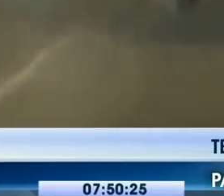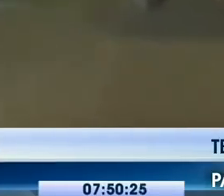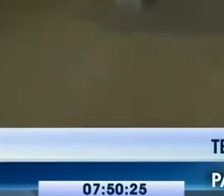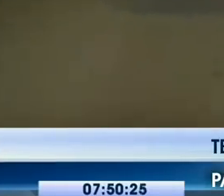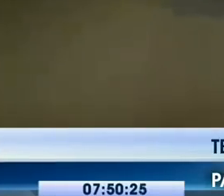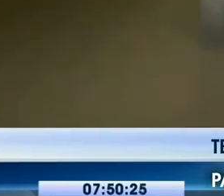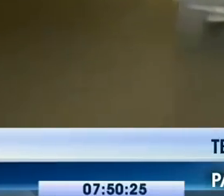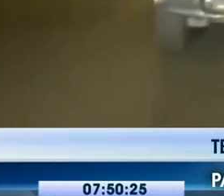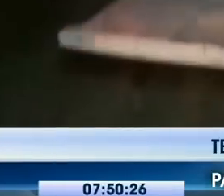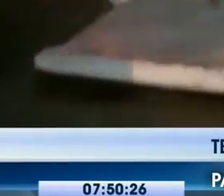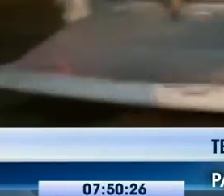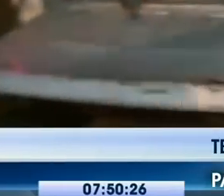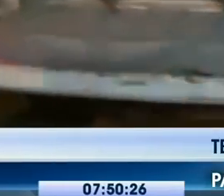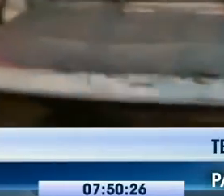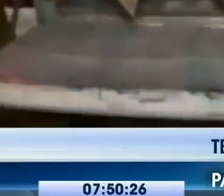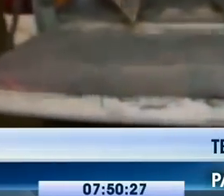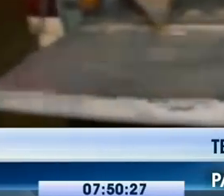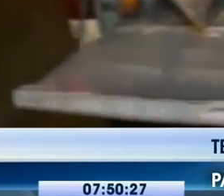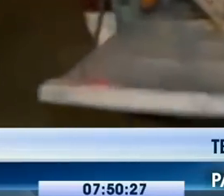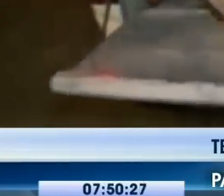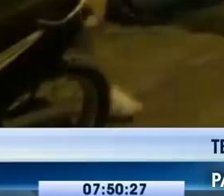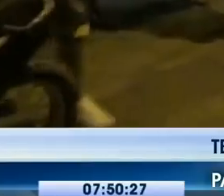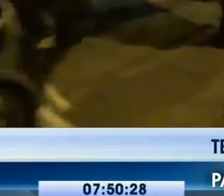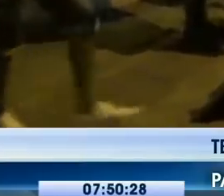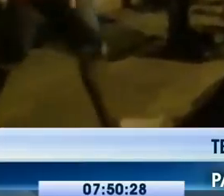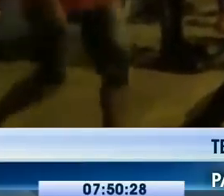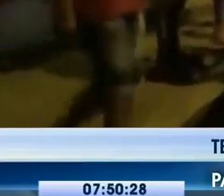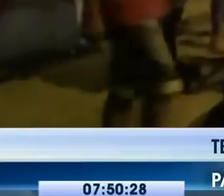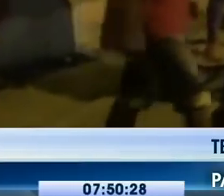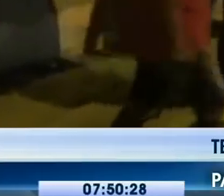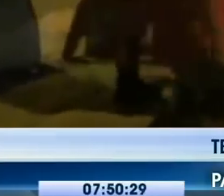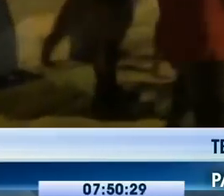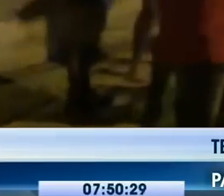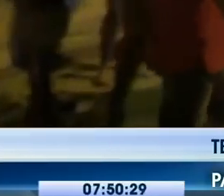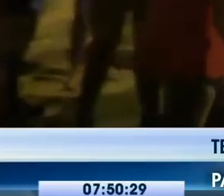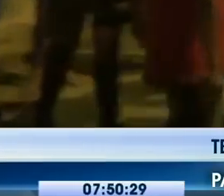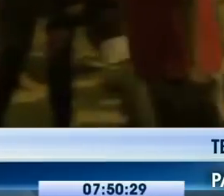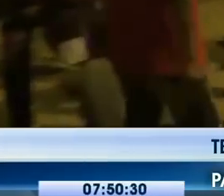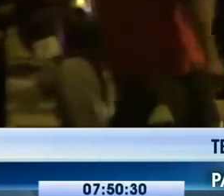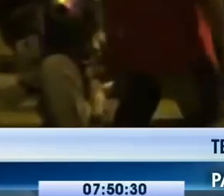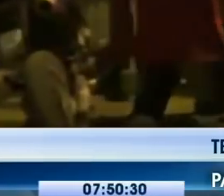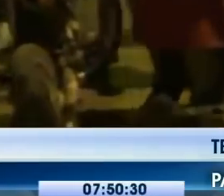Ñaño, le digo, ayúdeme, préstame la camino, dice, yo me piteo, me dice.